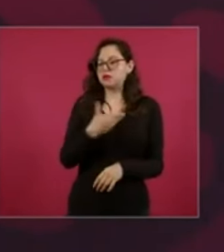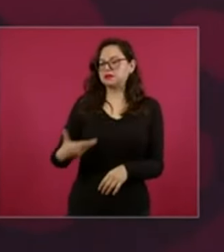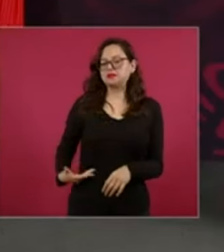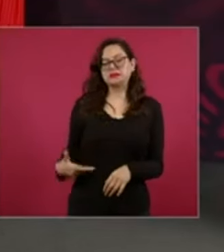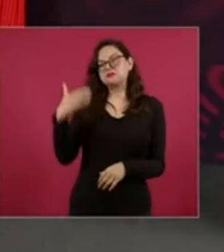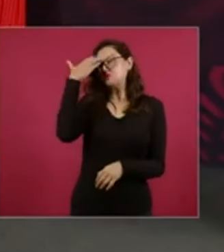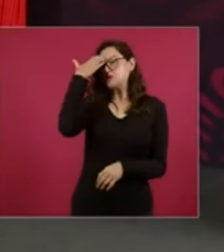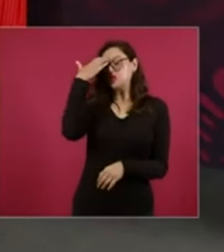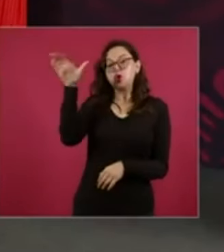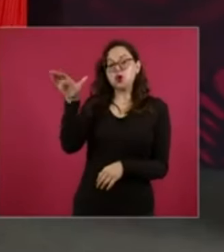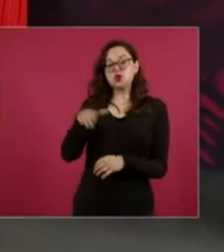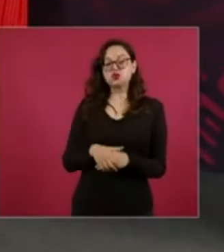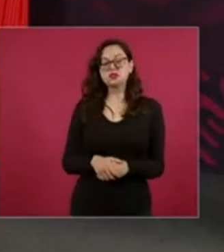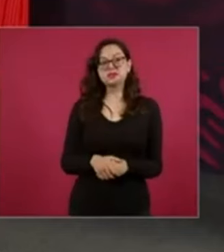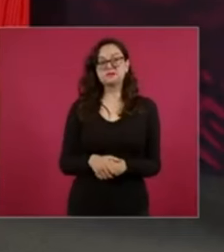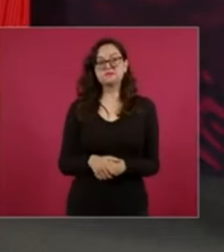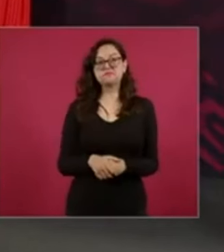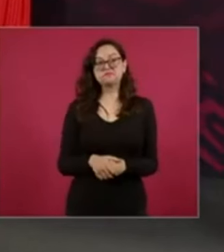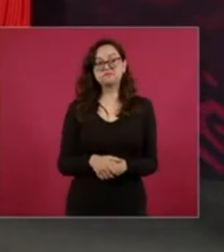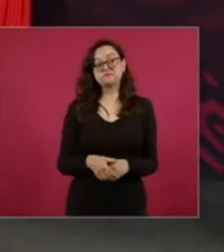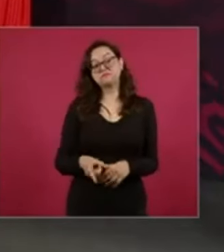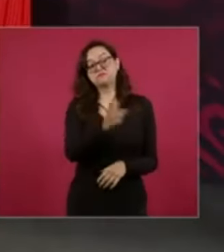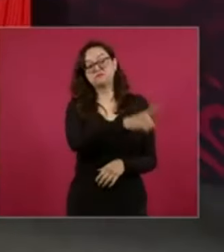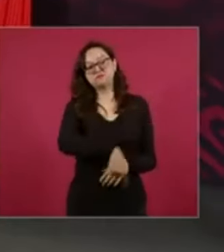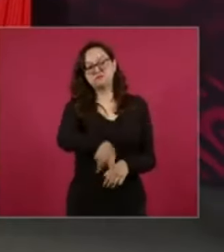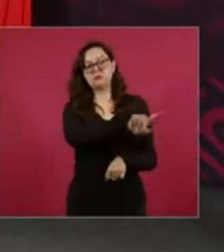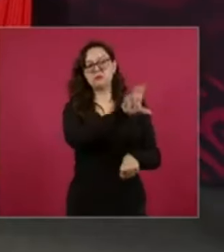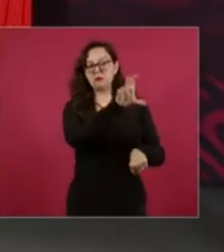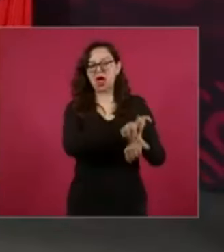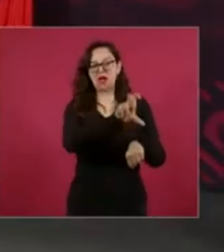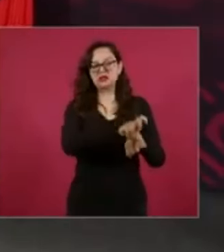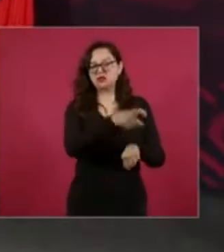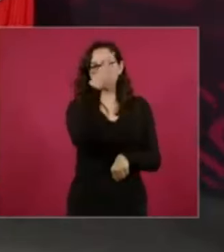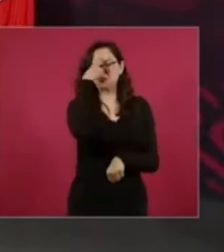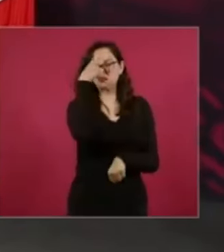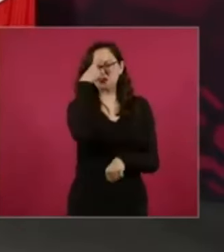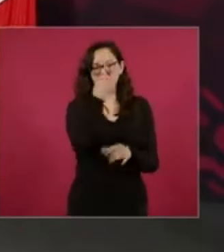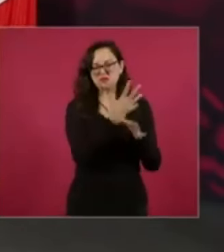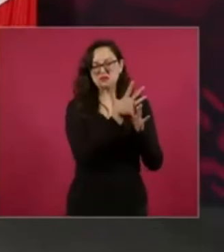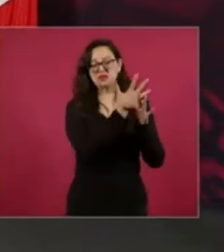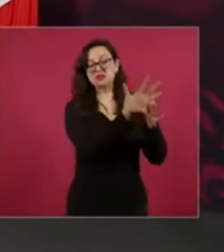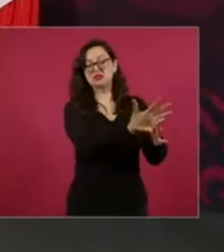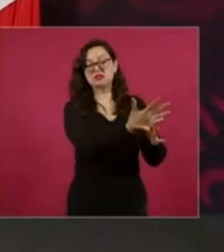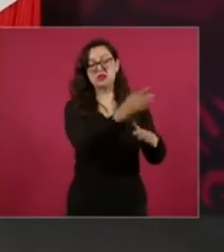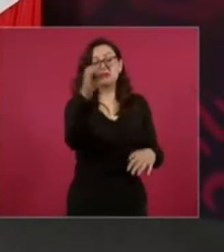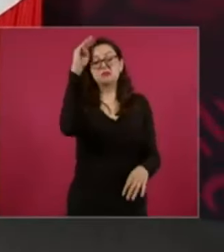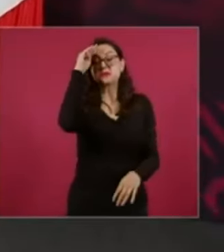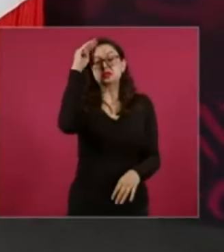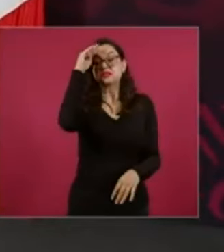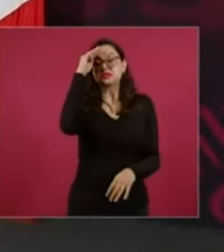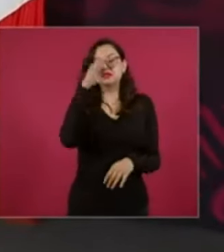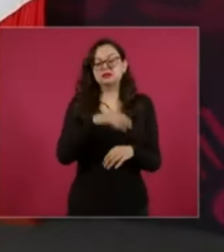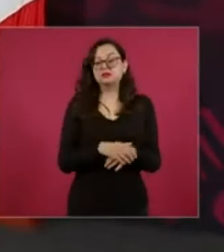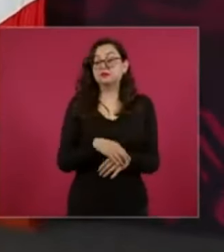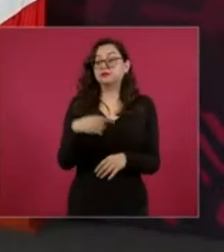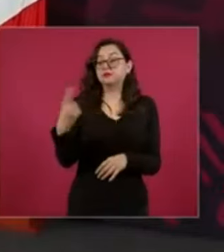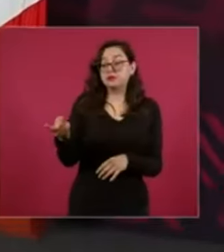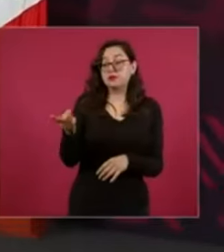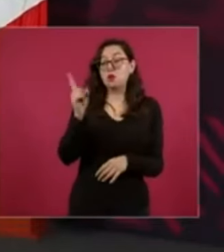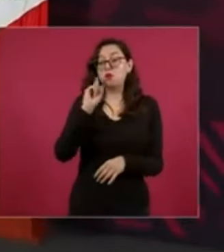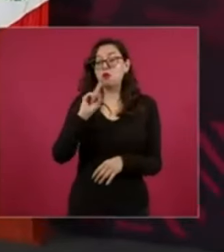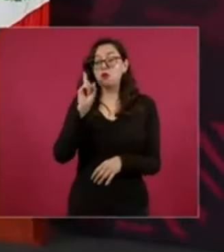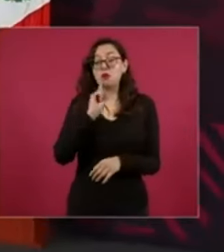electa piensan que es una mujer susceptible